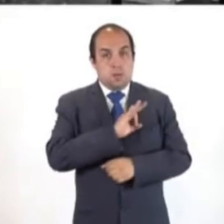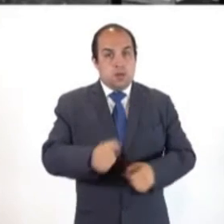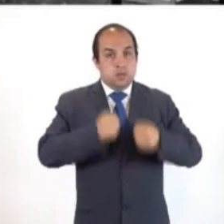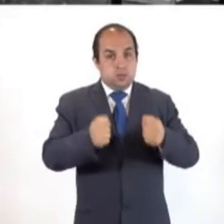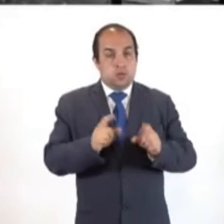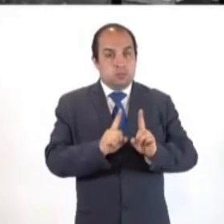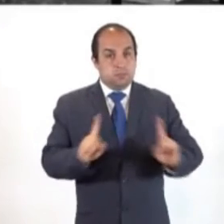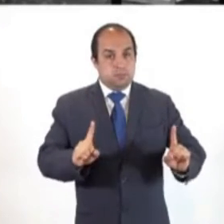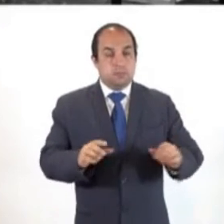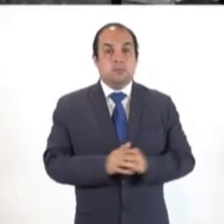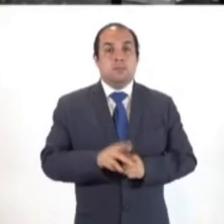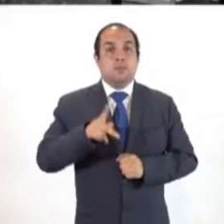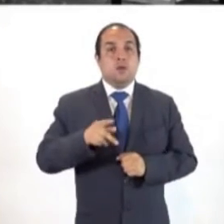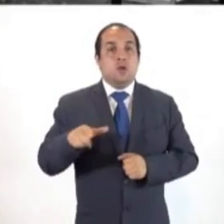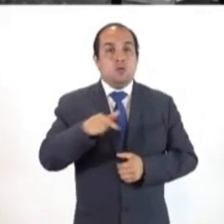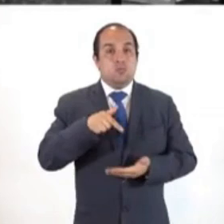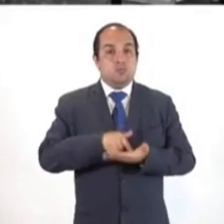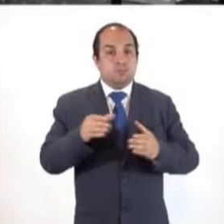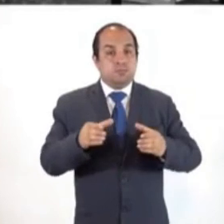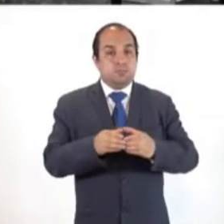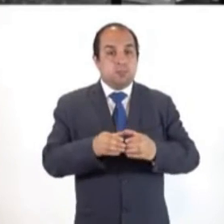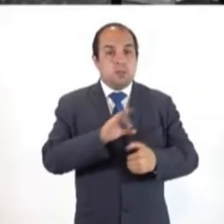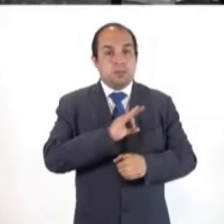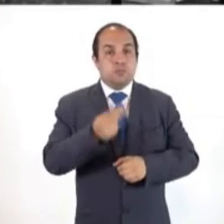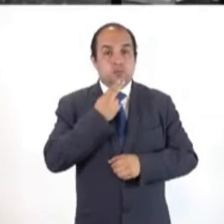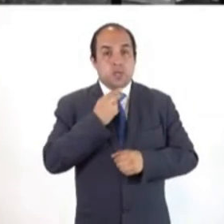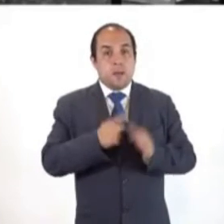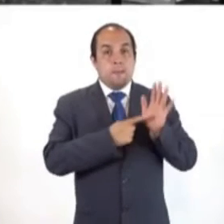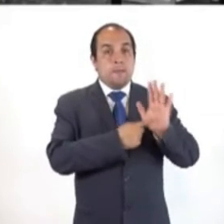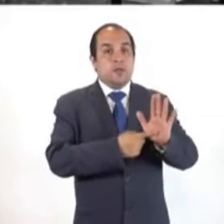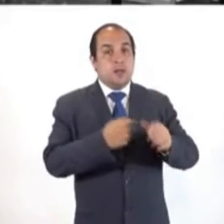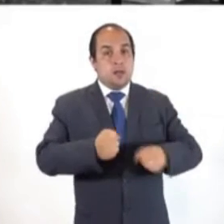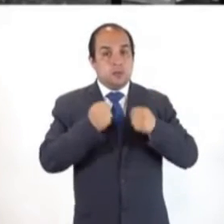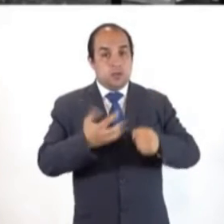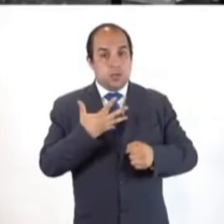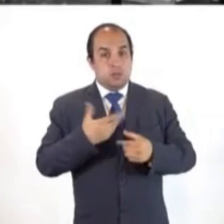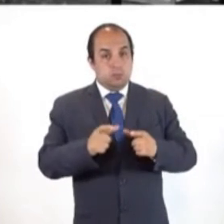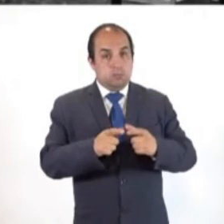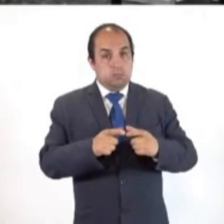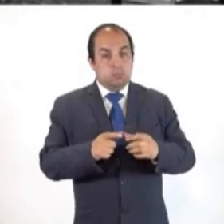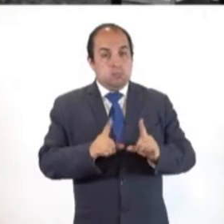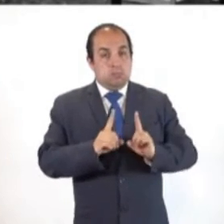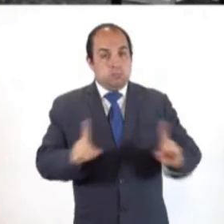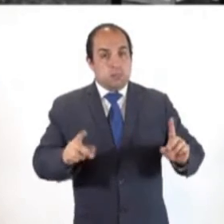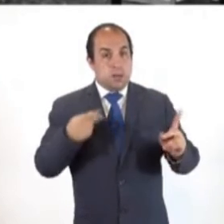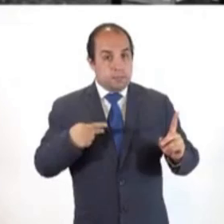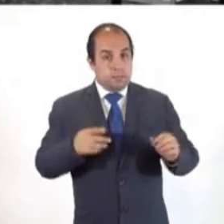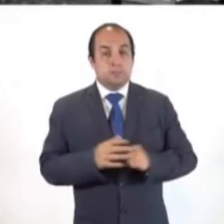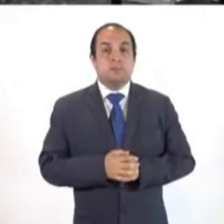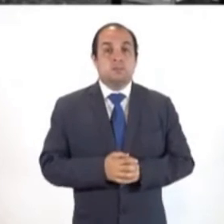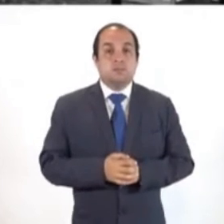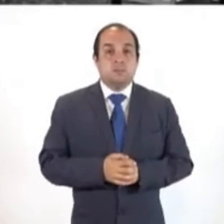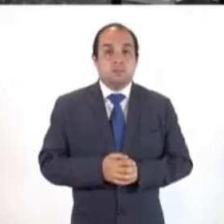garantizar la sana distancia, pero en espacios pequeños que también pueden ser utilizados para expos, pues garantizar que hay una sana distancia entre personas.